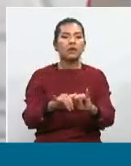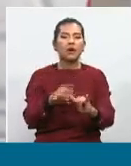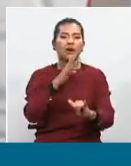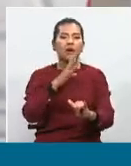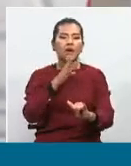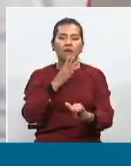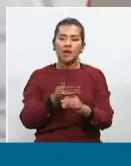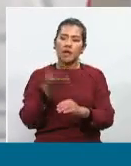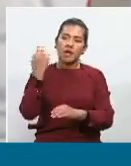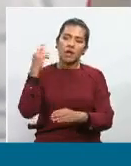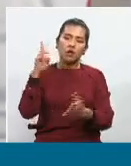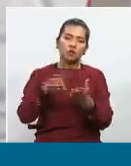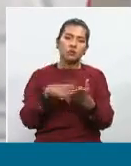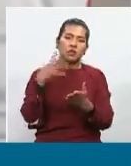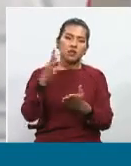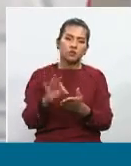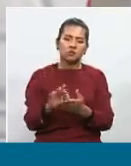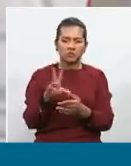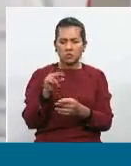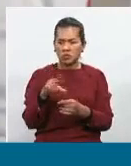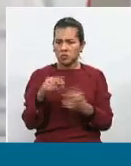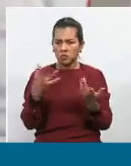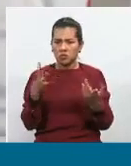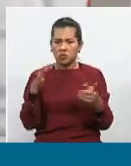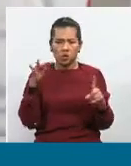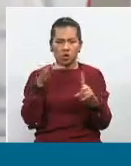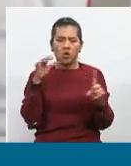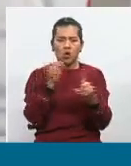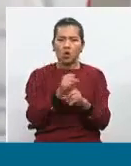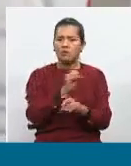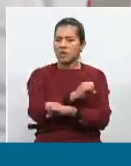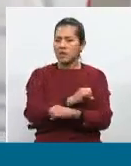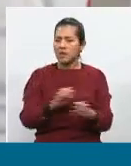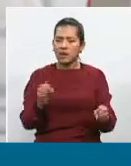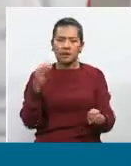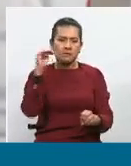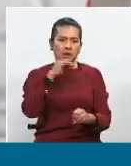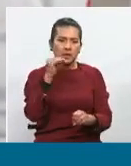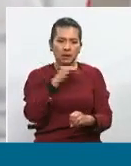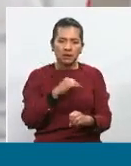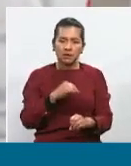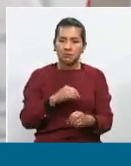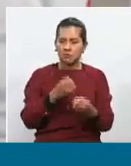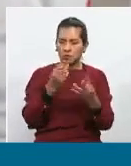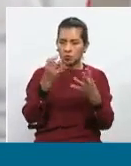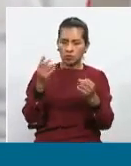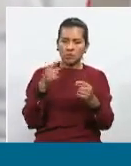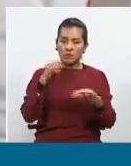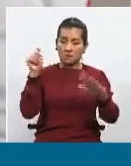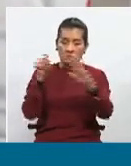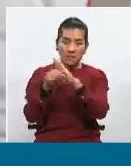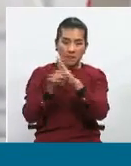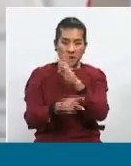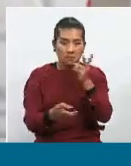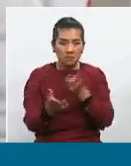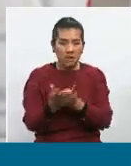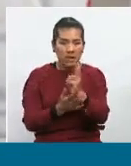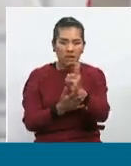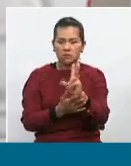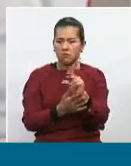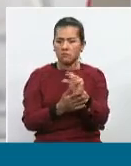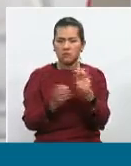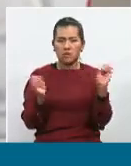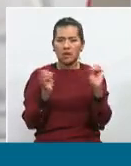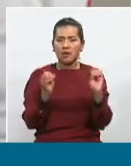en 2019 o poniéndolo en tela de juicio, poniendo entre preguntas si es que realmente existieron masacres o no en el país.